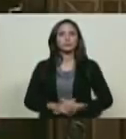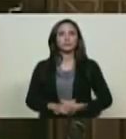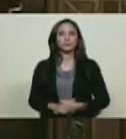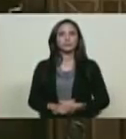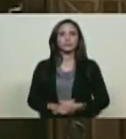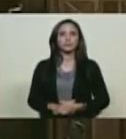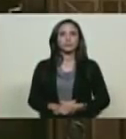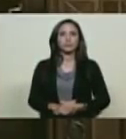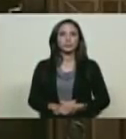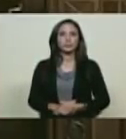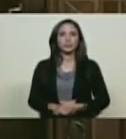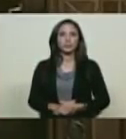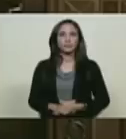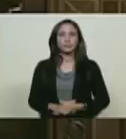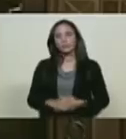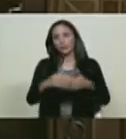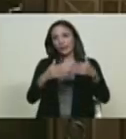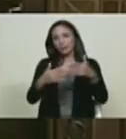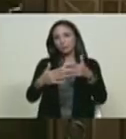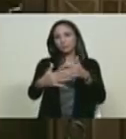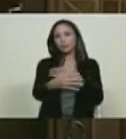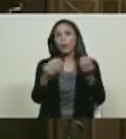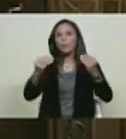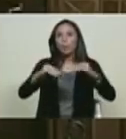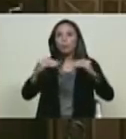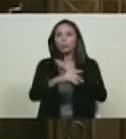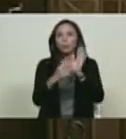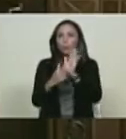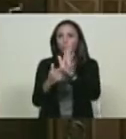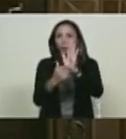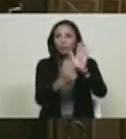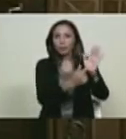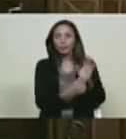Estos días vamos a estar dando a conocer